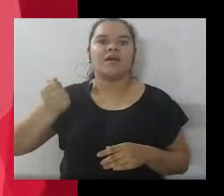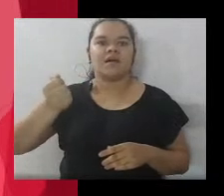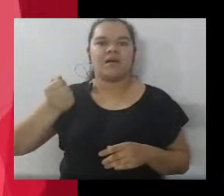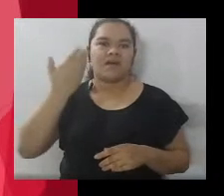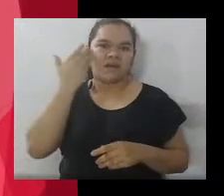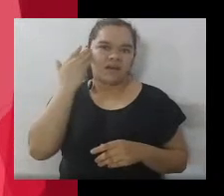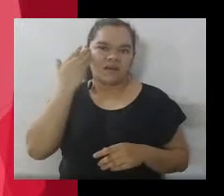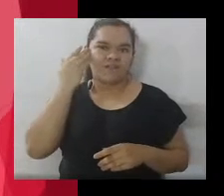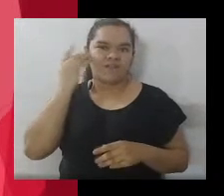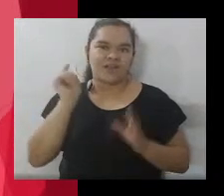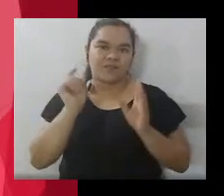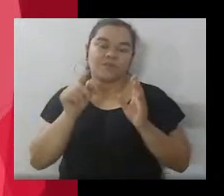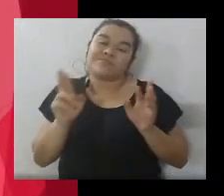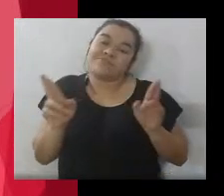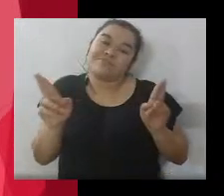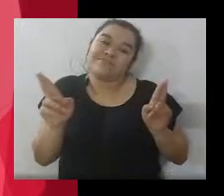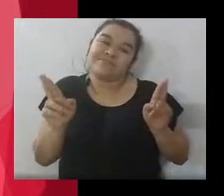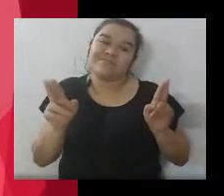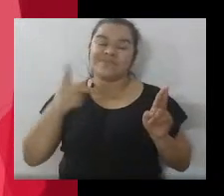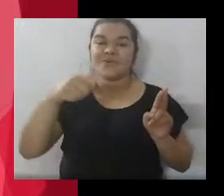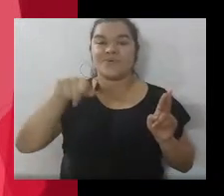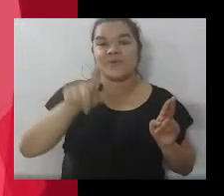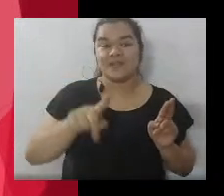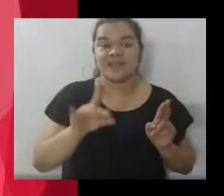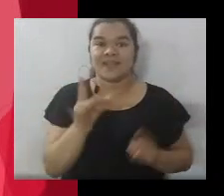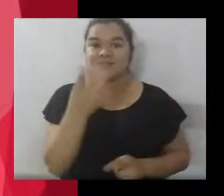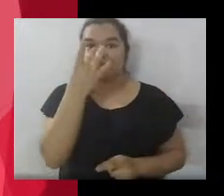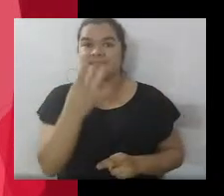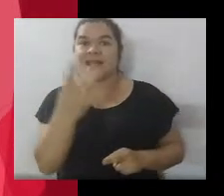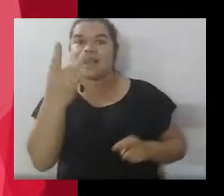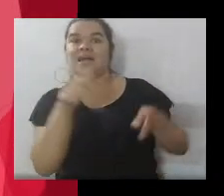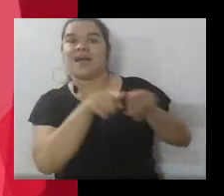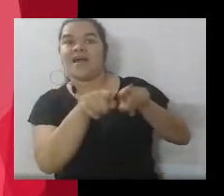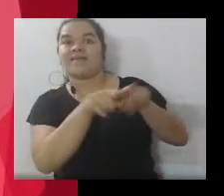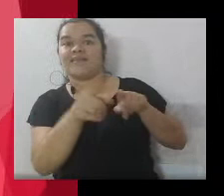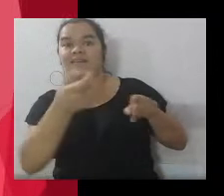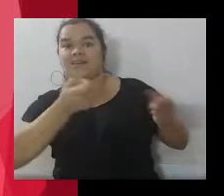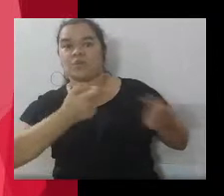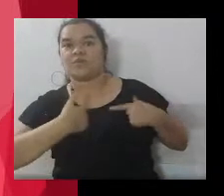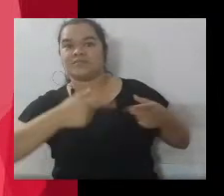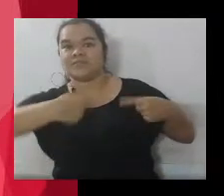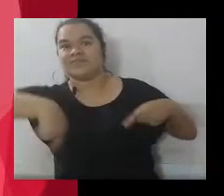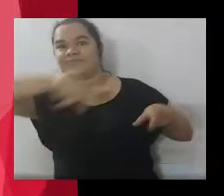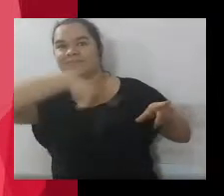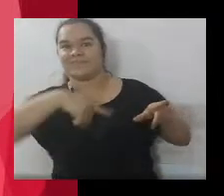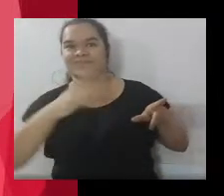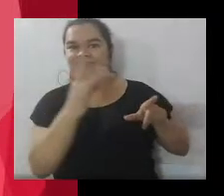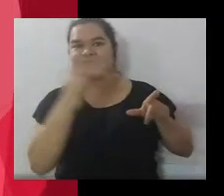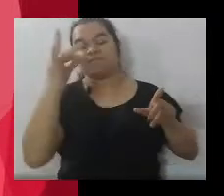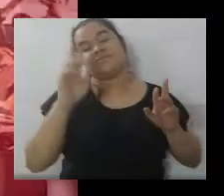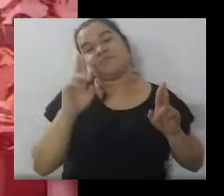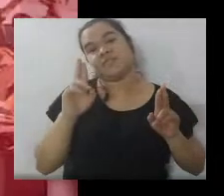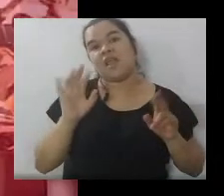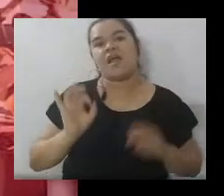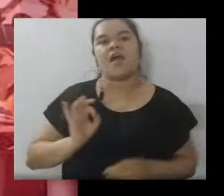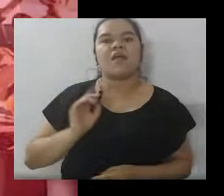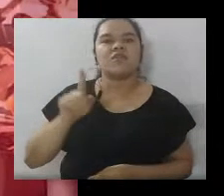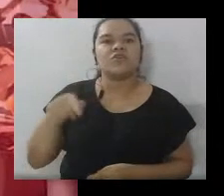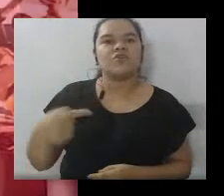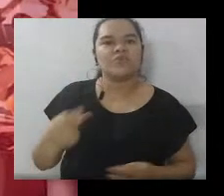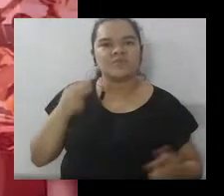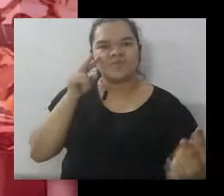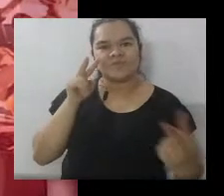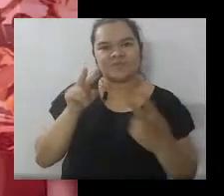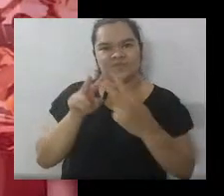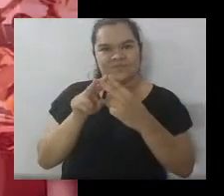puedan decidir, puedan elegirnos, así que esperamos vernos el año que viene y